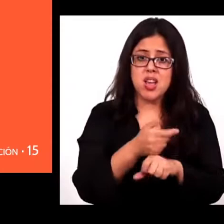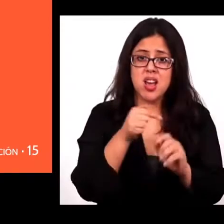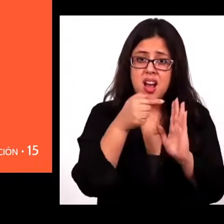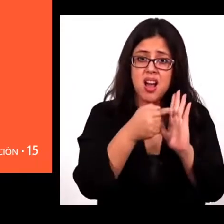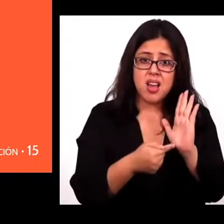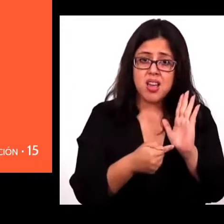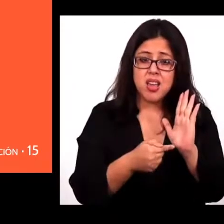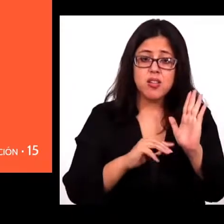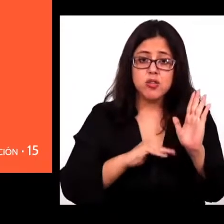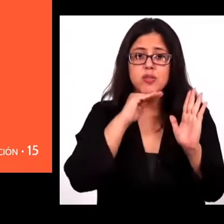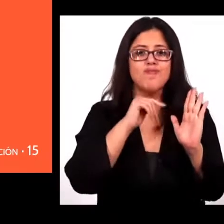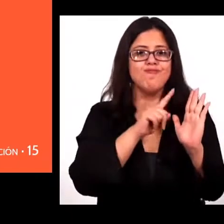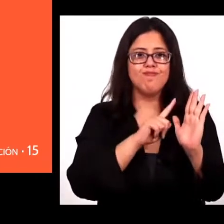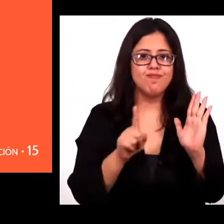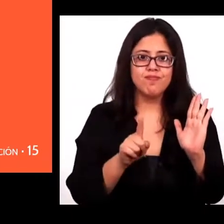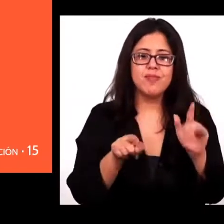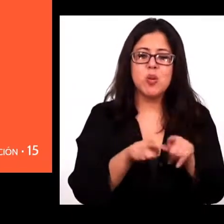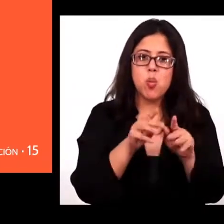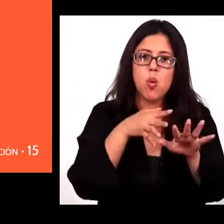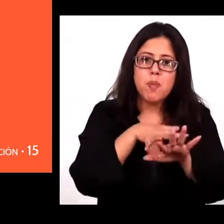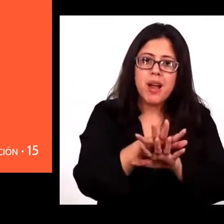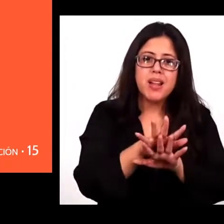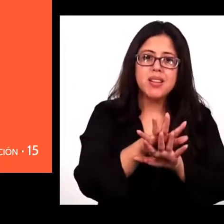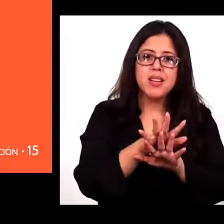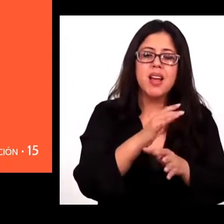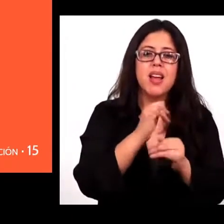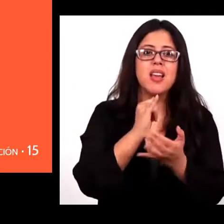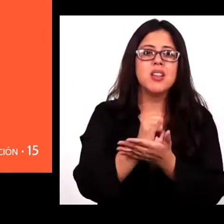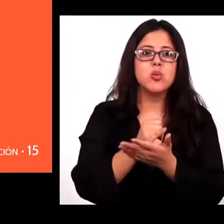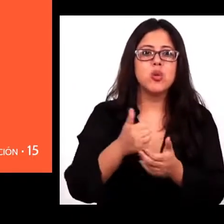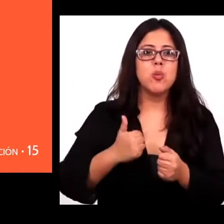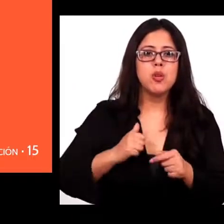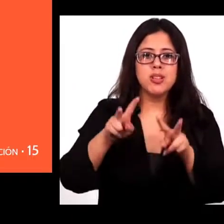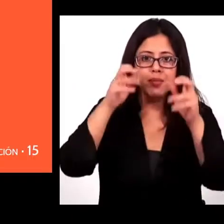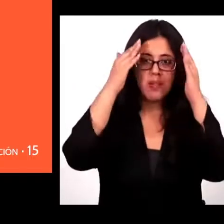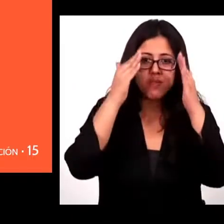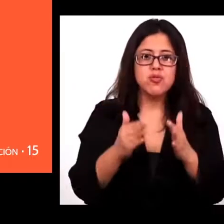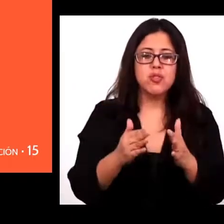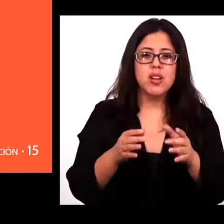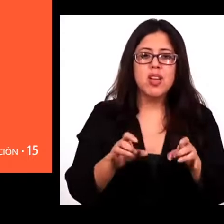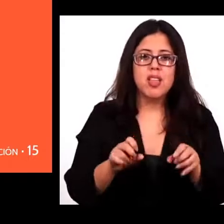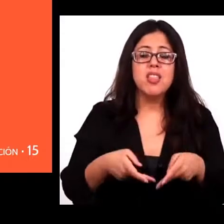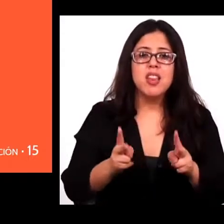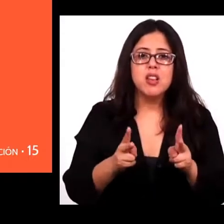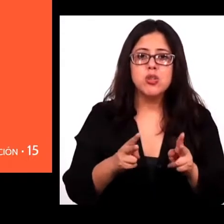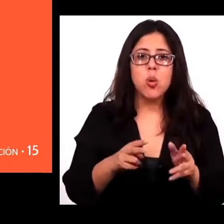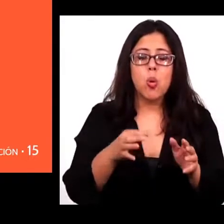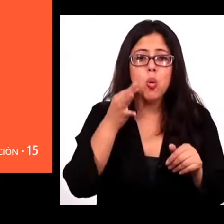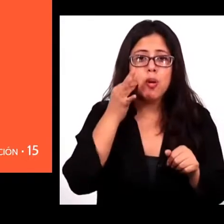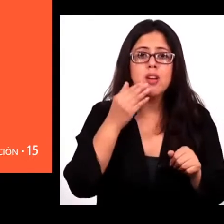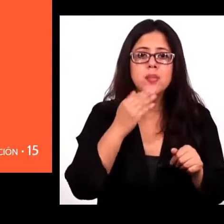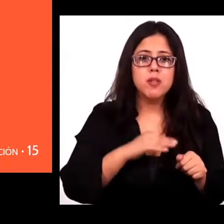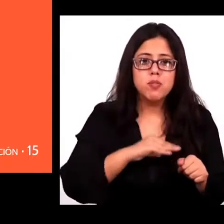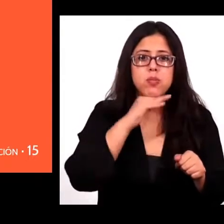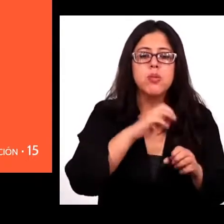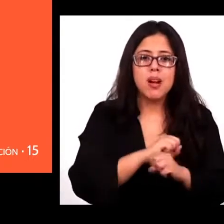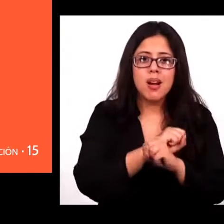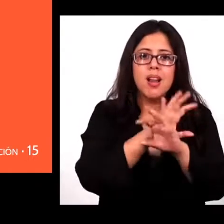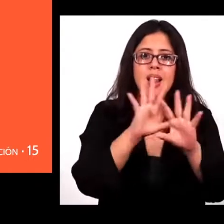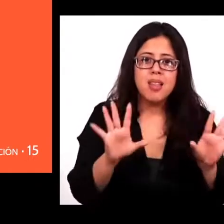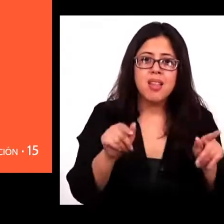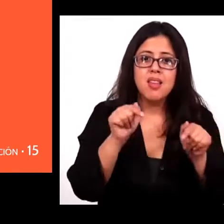sido suficientes para integrar en la institución policial el enfoque de derechos humanos y con ello satisfacer la claridad de que